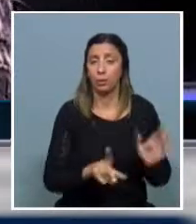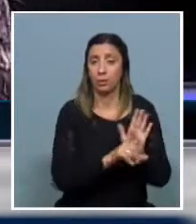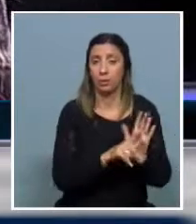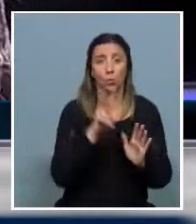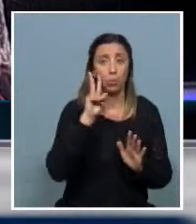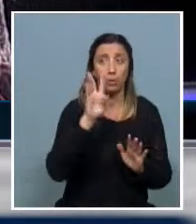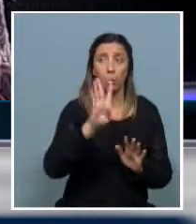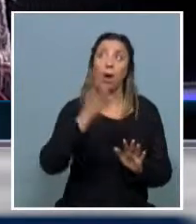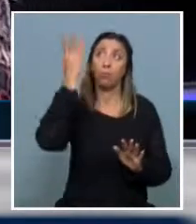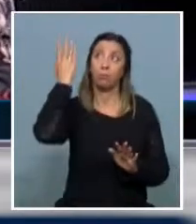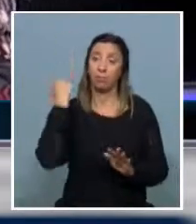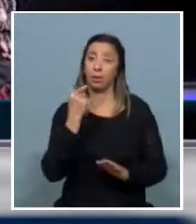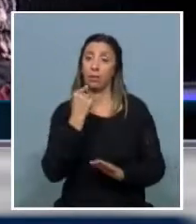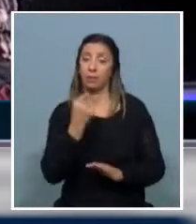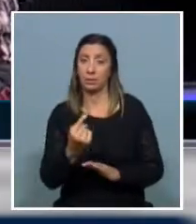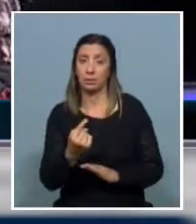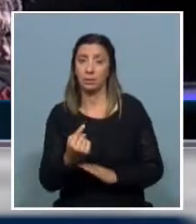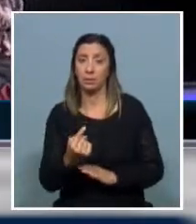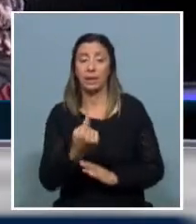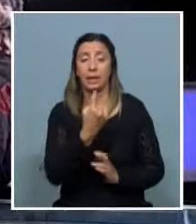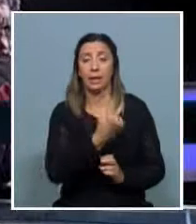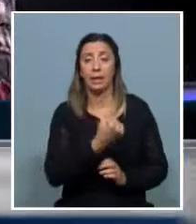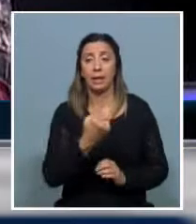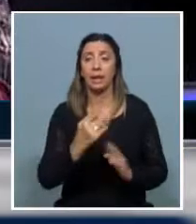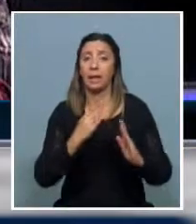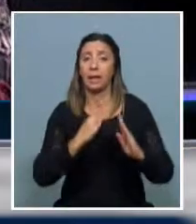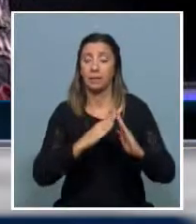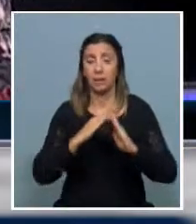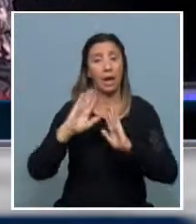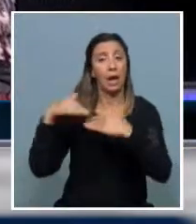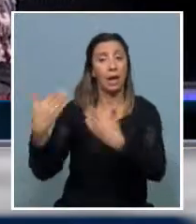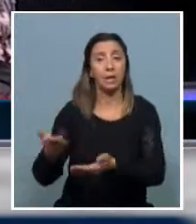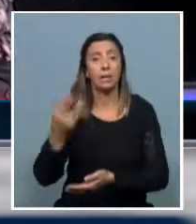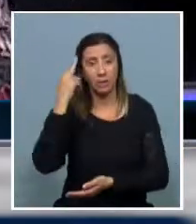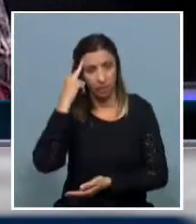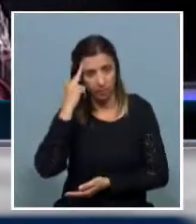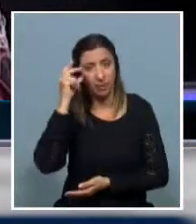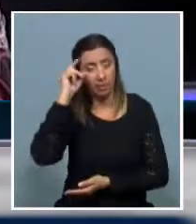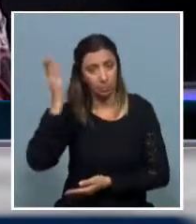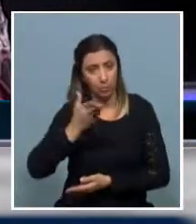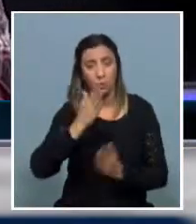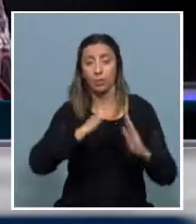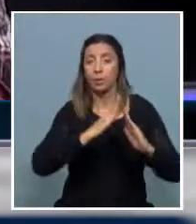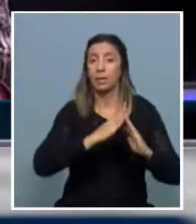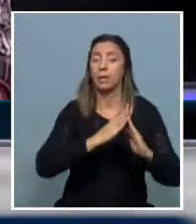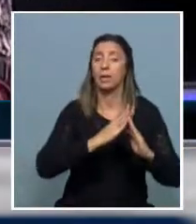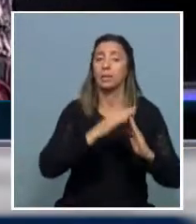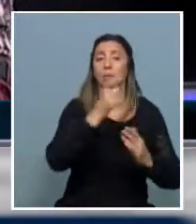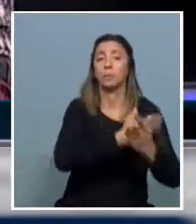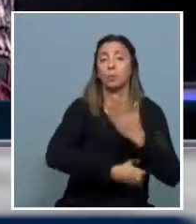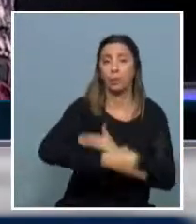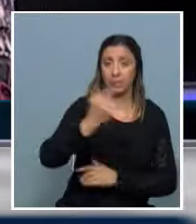del año 2004, que determina que en cada adjudicación se debe respetar el 10% que dicha ley